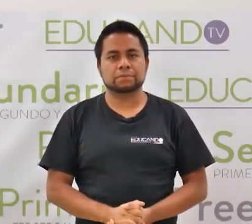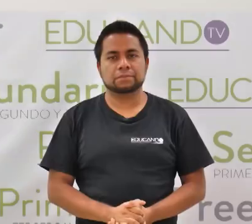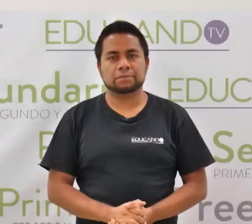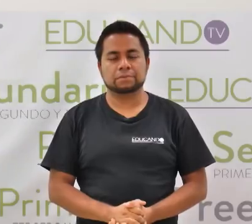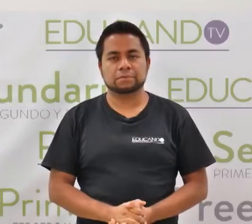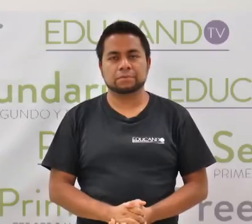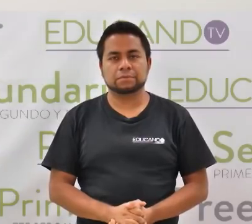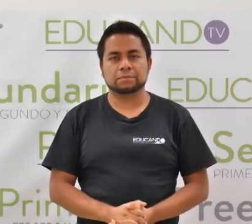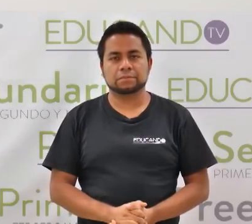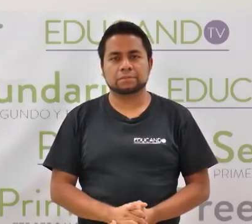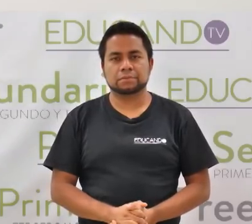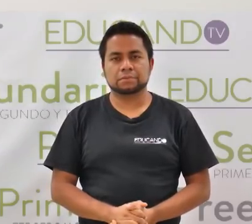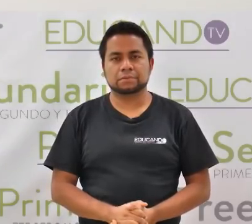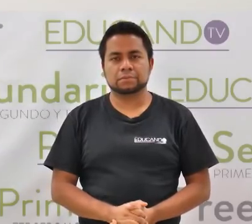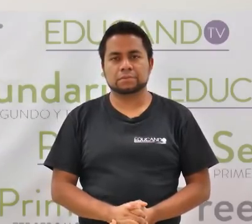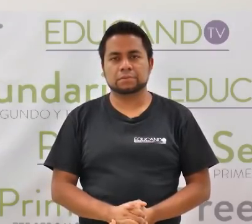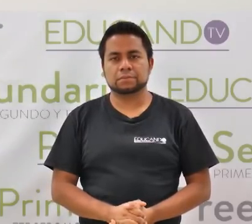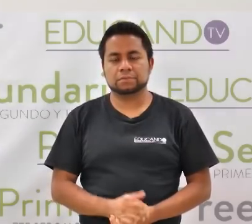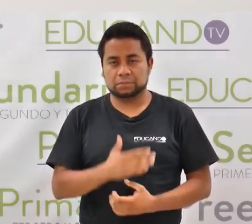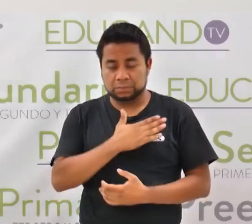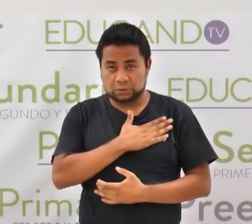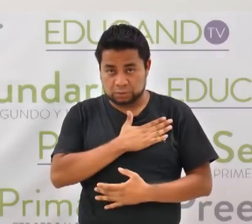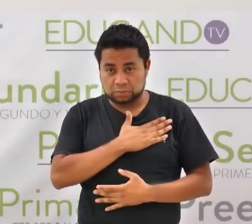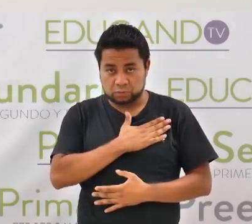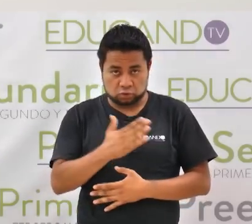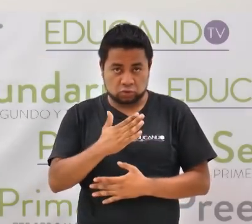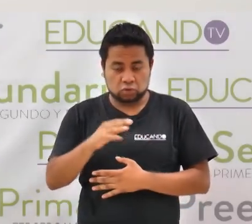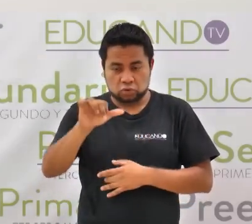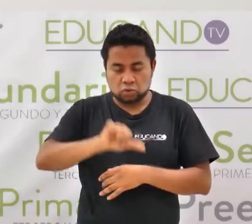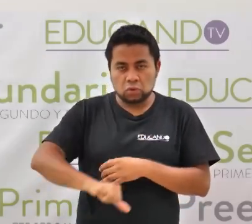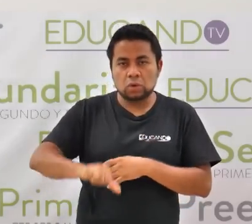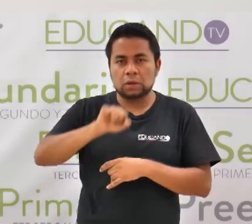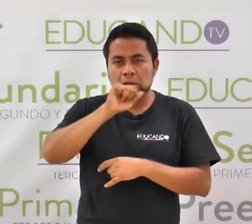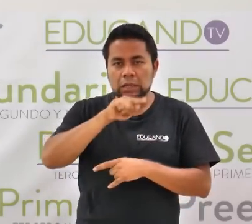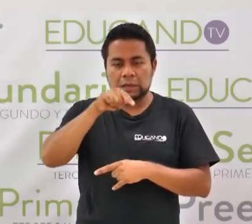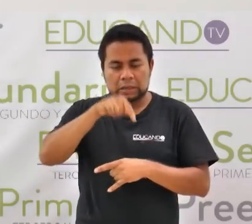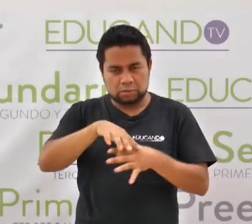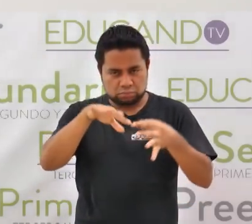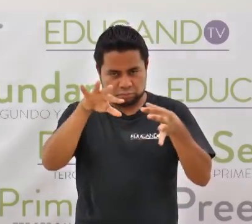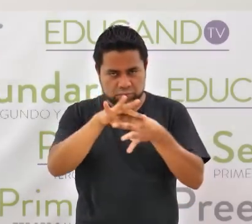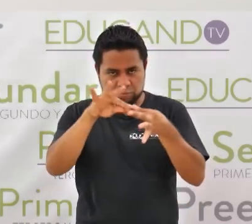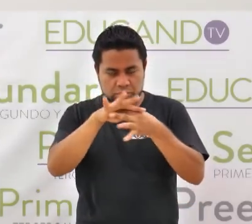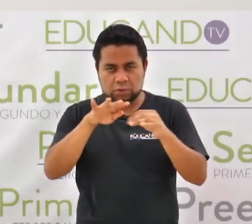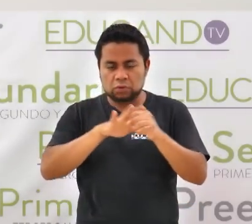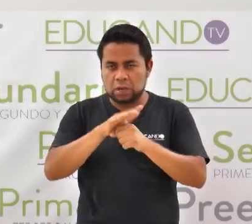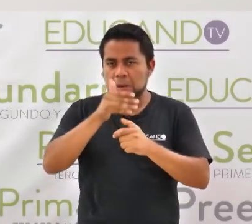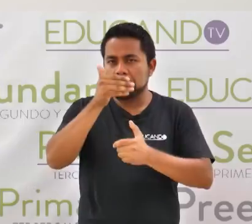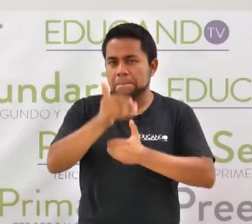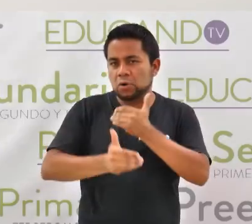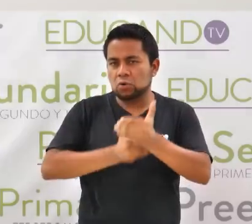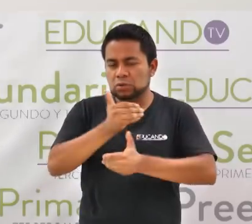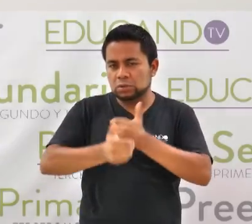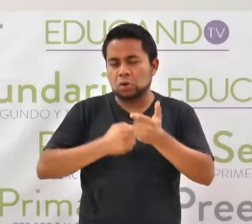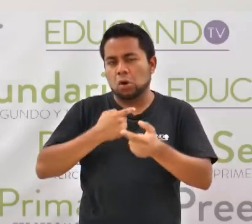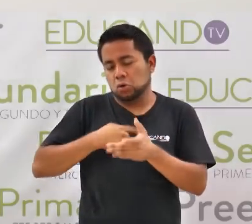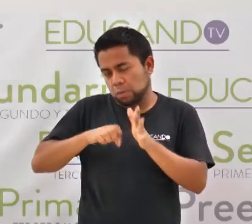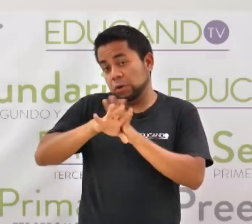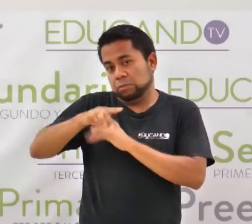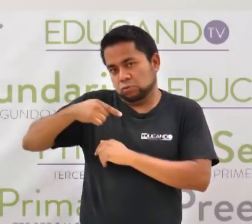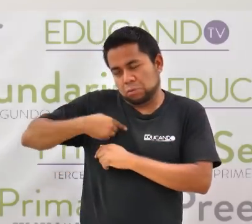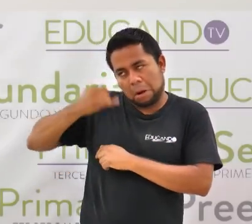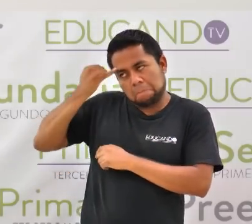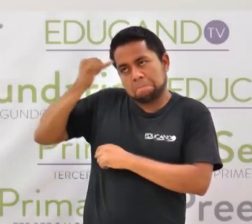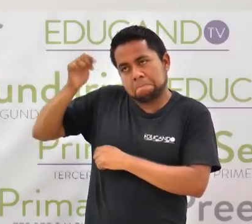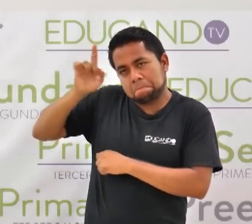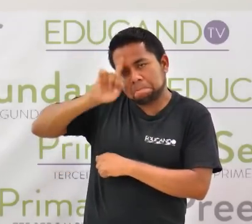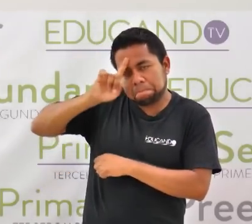Bueno, y también entonces hoy vimos el proceso, el proceso que estoy